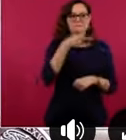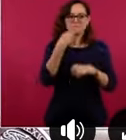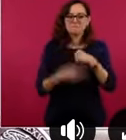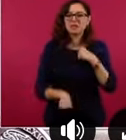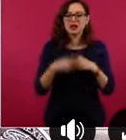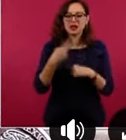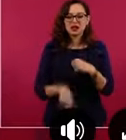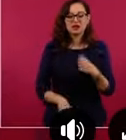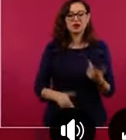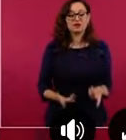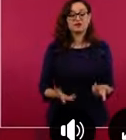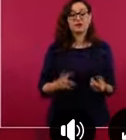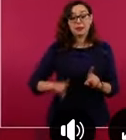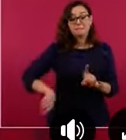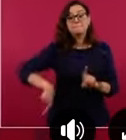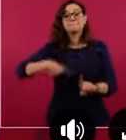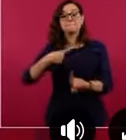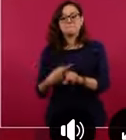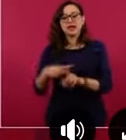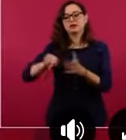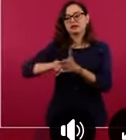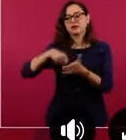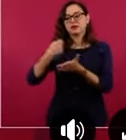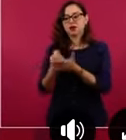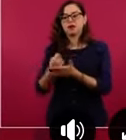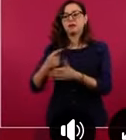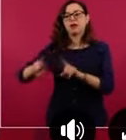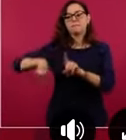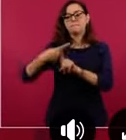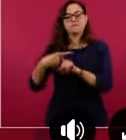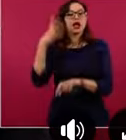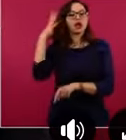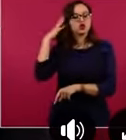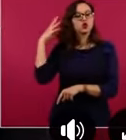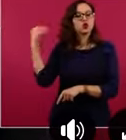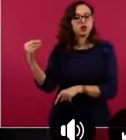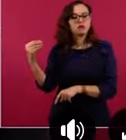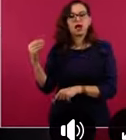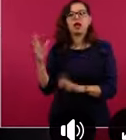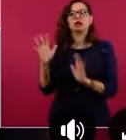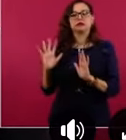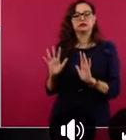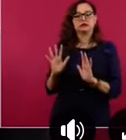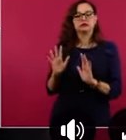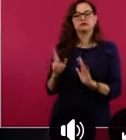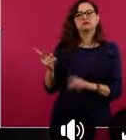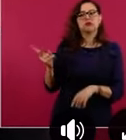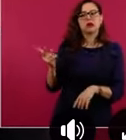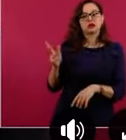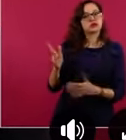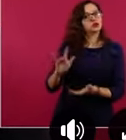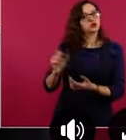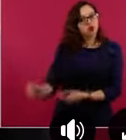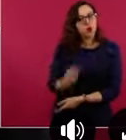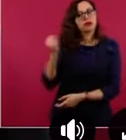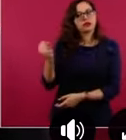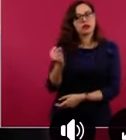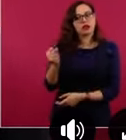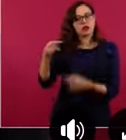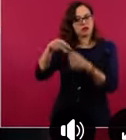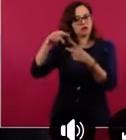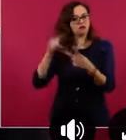y Colima que ya se le ejecutaron, y va a permanecer en el Centro Federal de